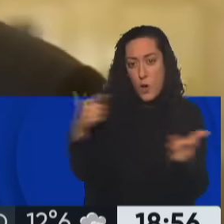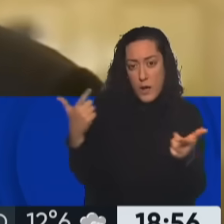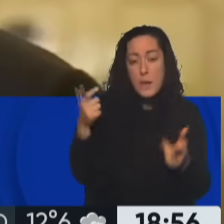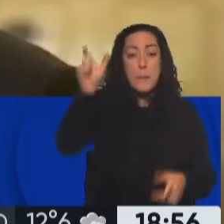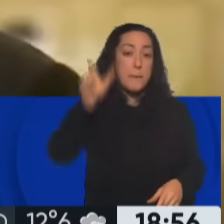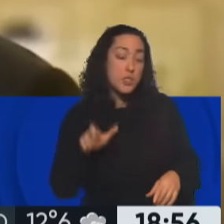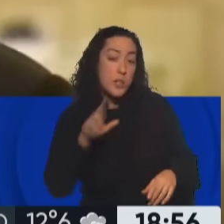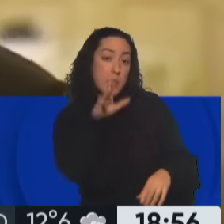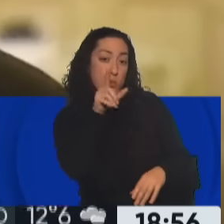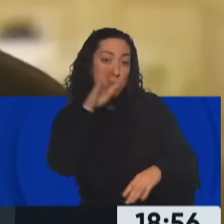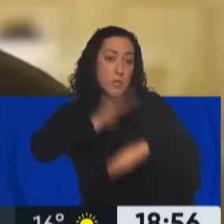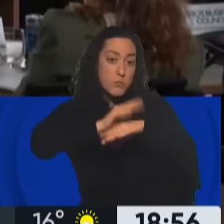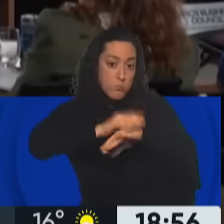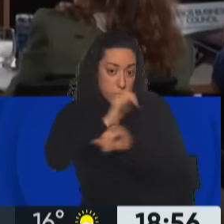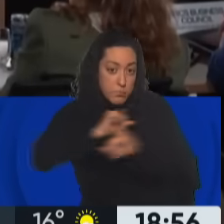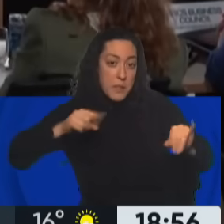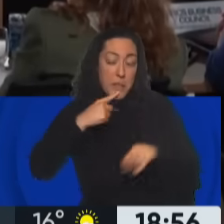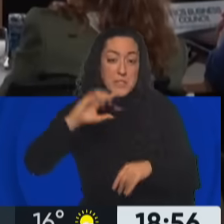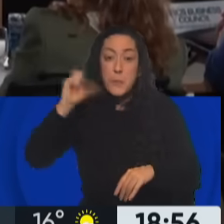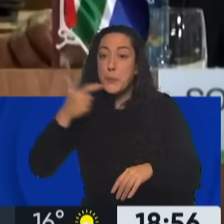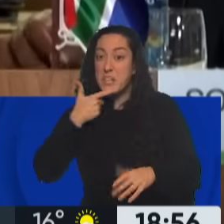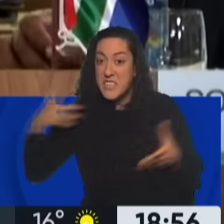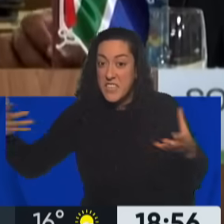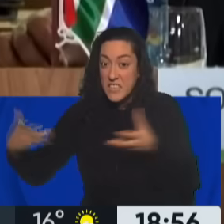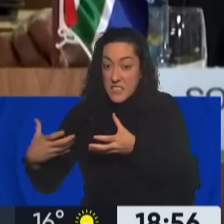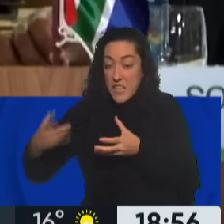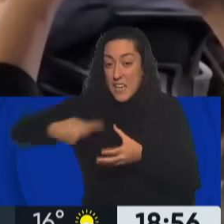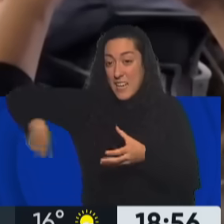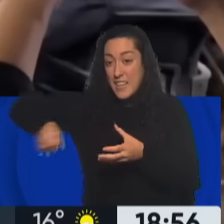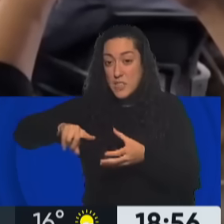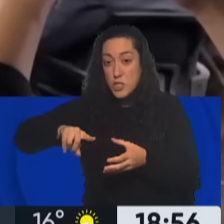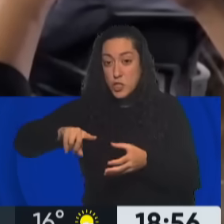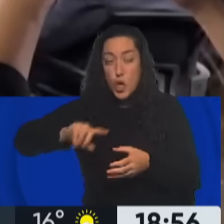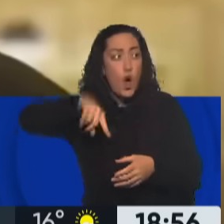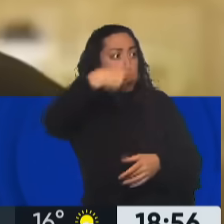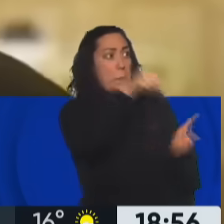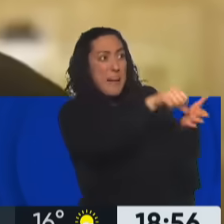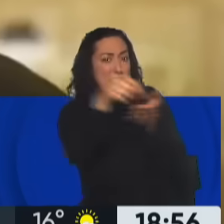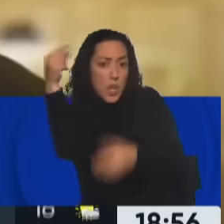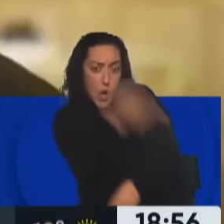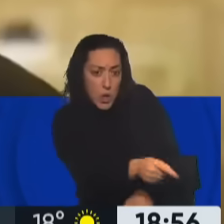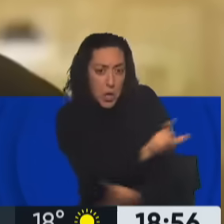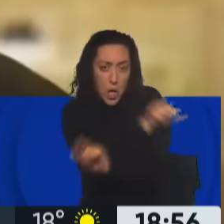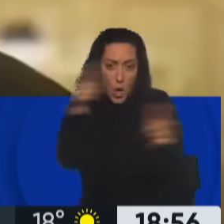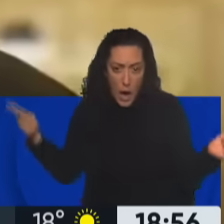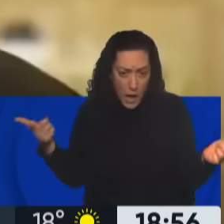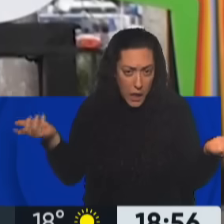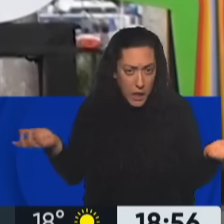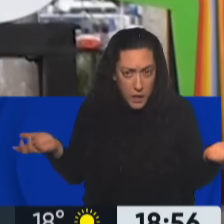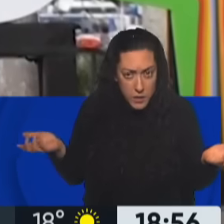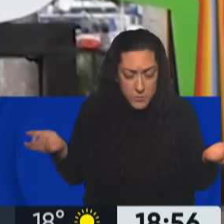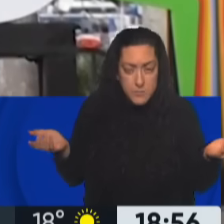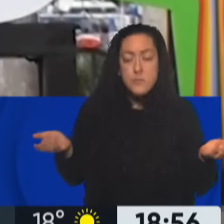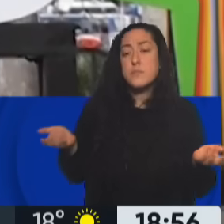Dmitry Peskov, afirmó que los BRICS nunca han estado ni estarán dirigidos contra terceros países. It should be unacceptable. Con